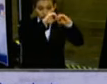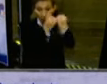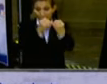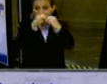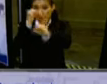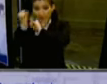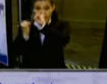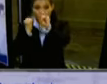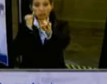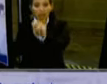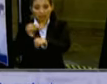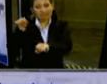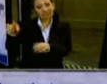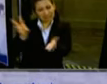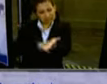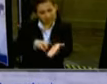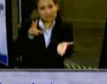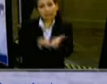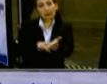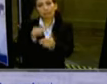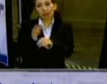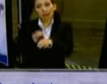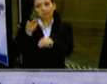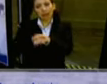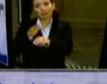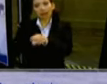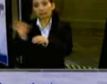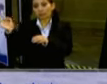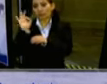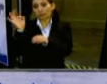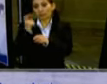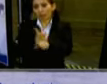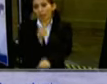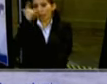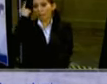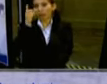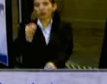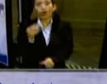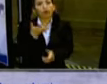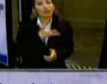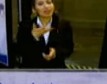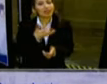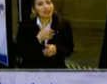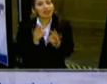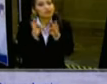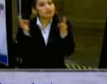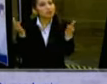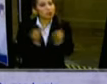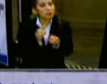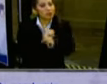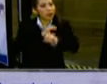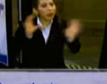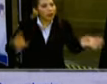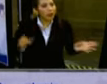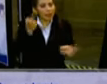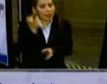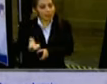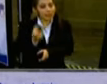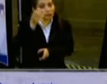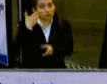organizaciones internacionales es creciente y sería muy grave no contar con una estrategia clara ante